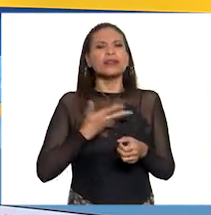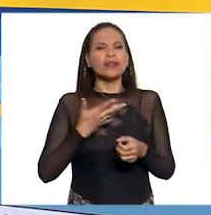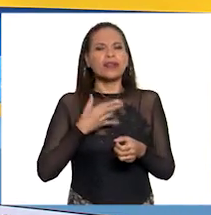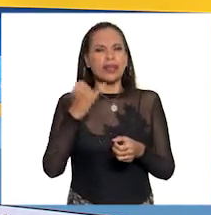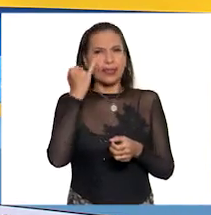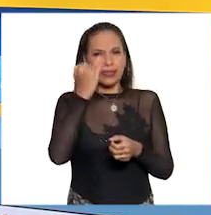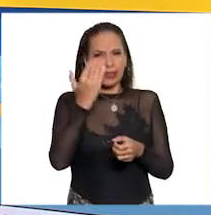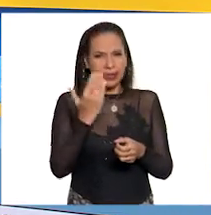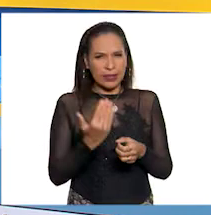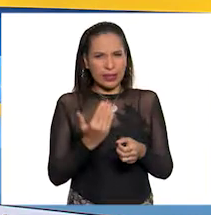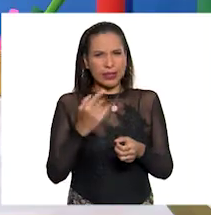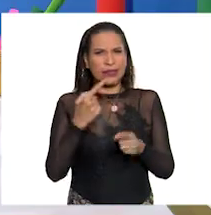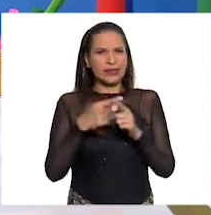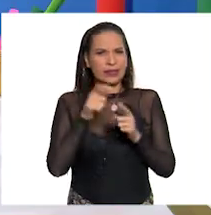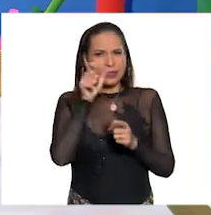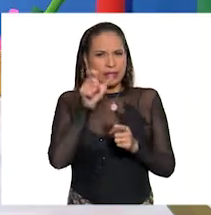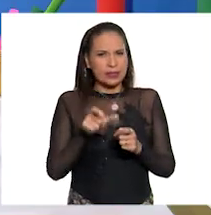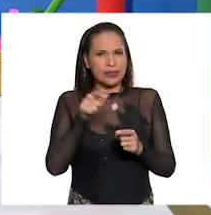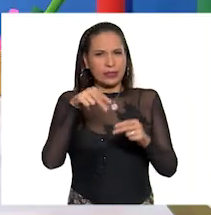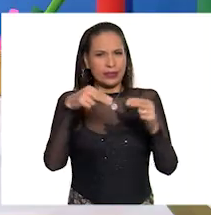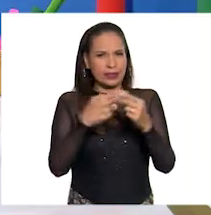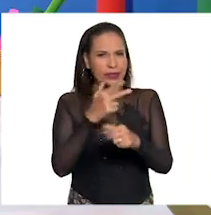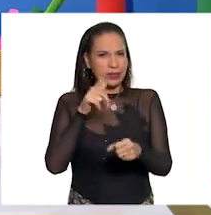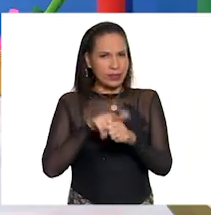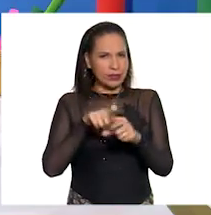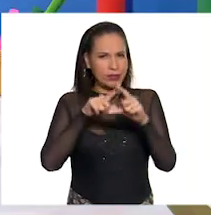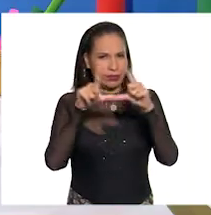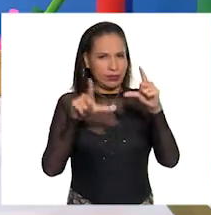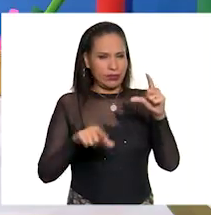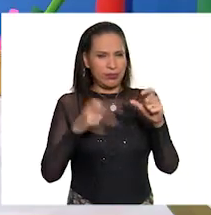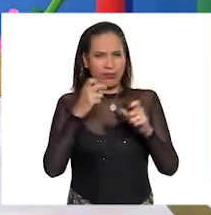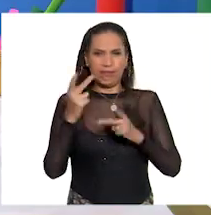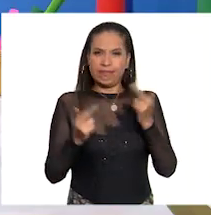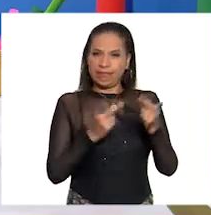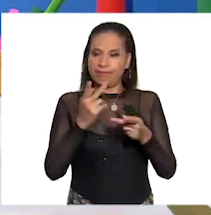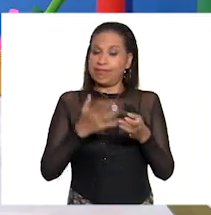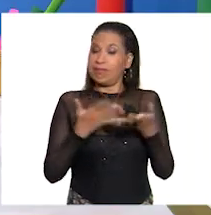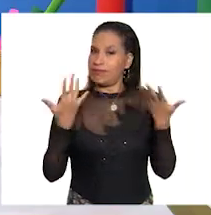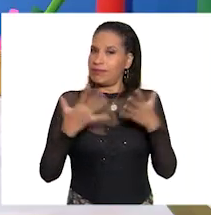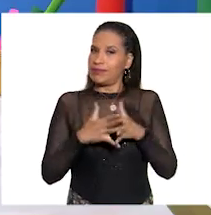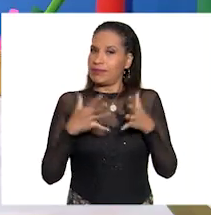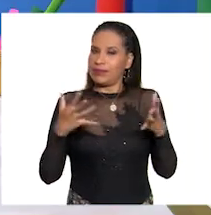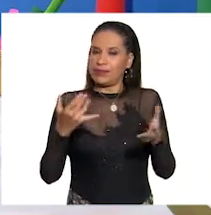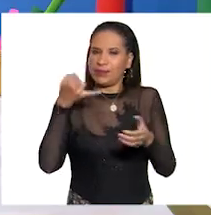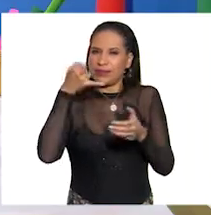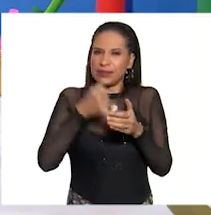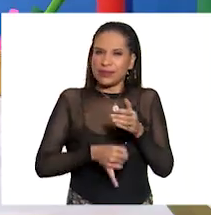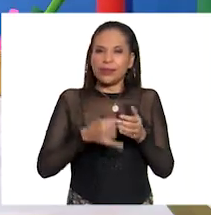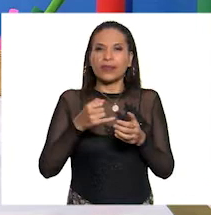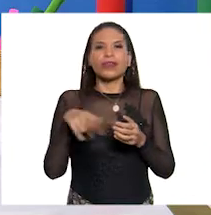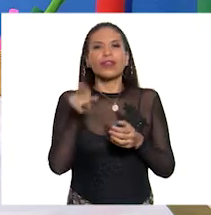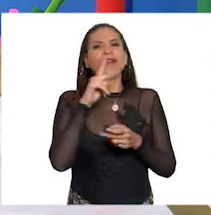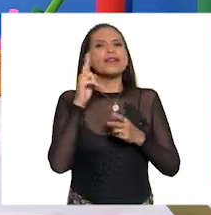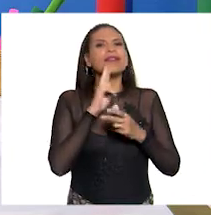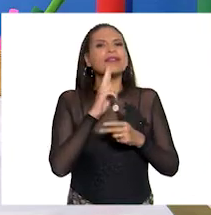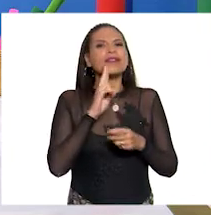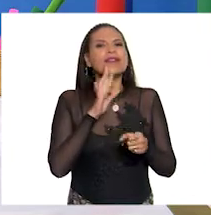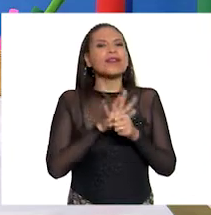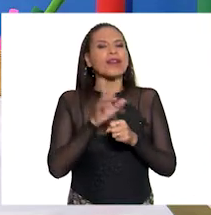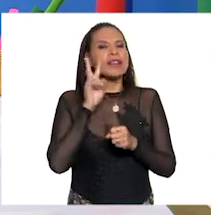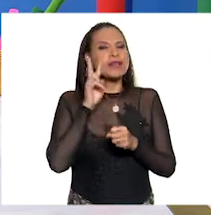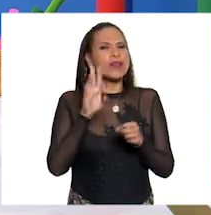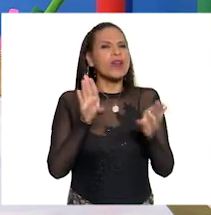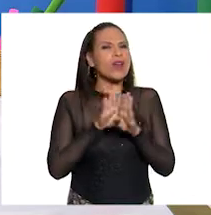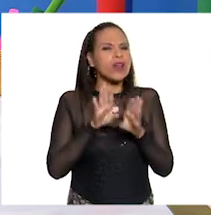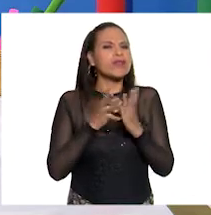la identidad nacional? Esa es una pregunta bastante profunda y creo que la respuesta depende del cristal con que se